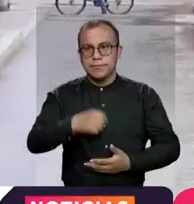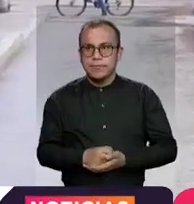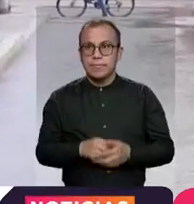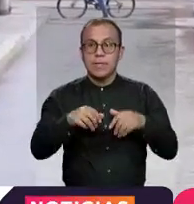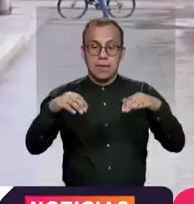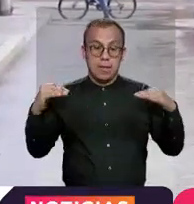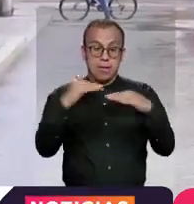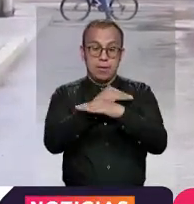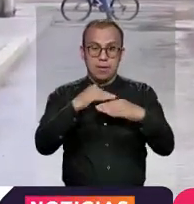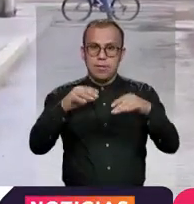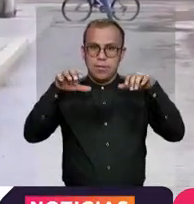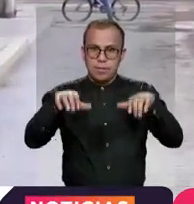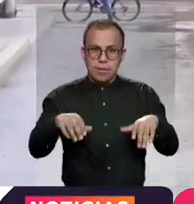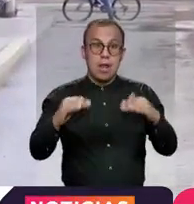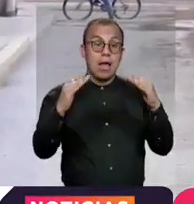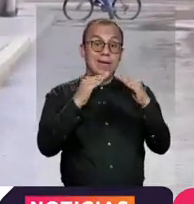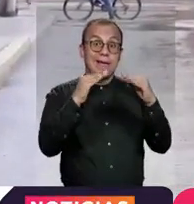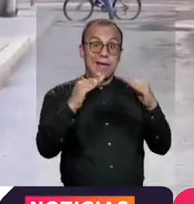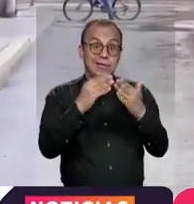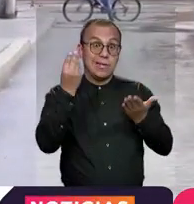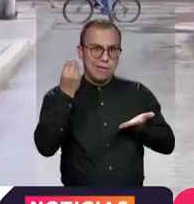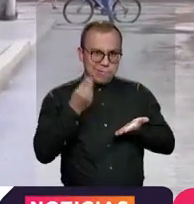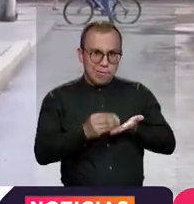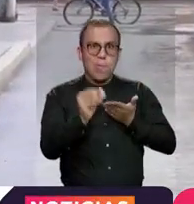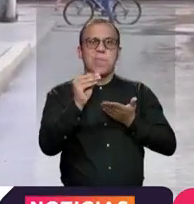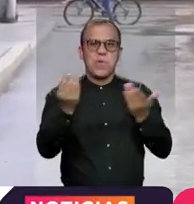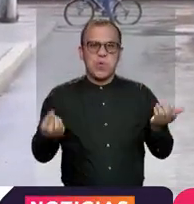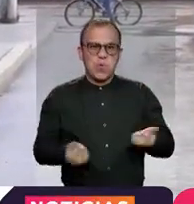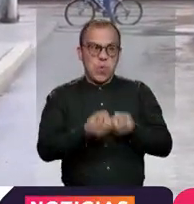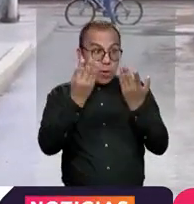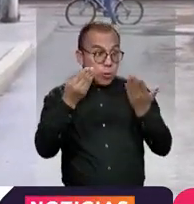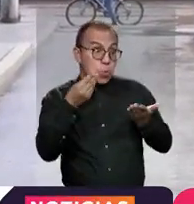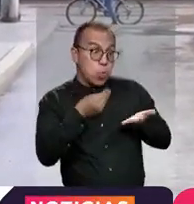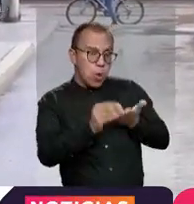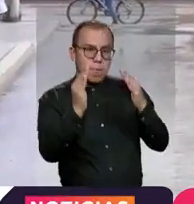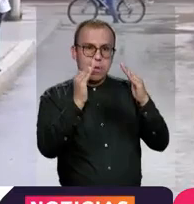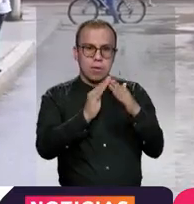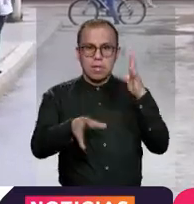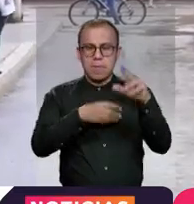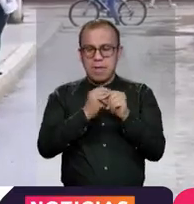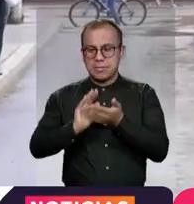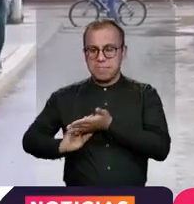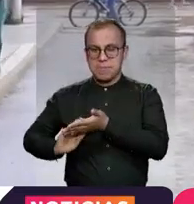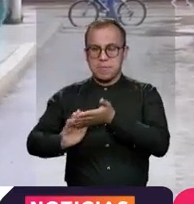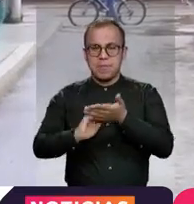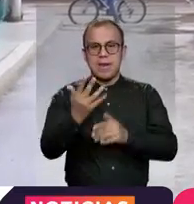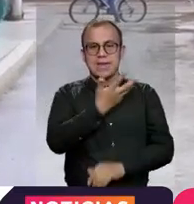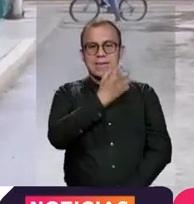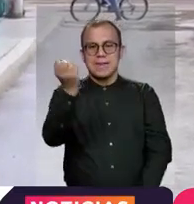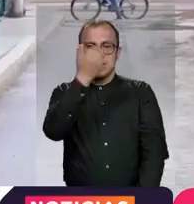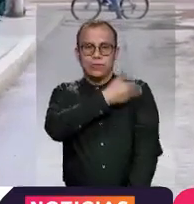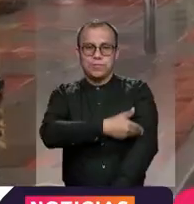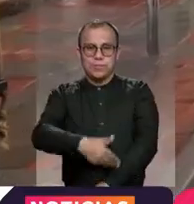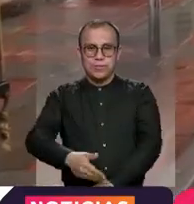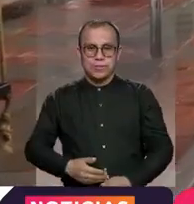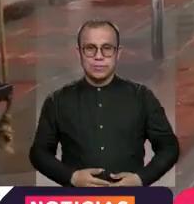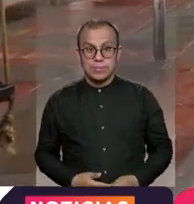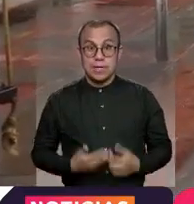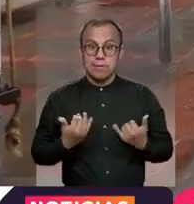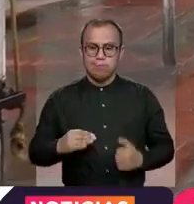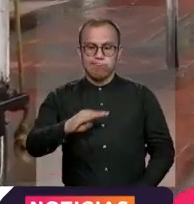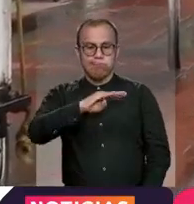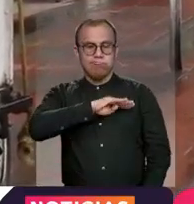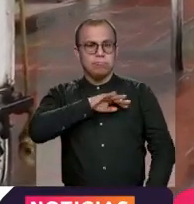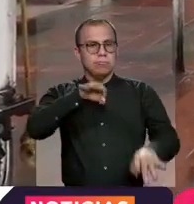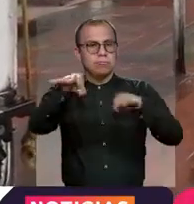esta vía, la compra de la casa, aquí ya hay invertidos con la compra de la casa más la pavimentación como 500 millones de pesos. El alcalde